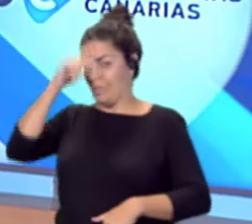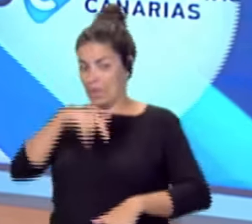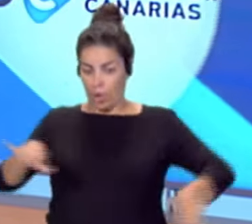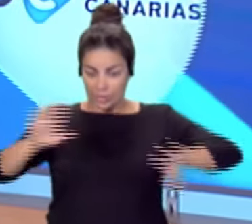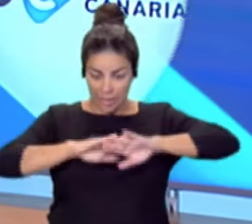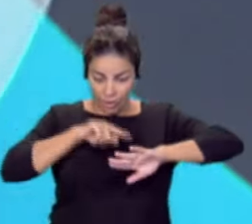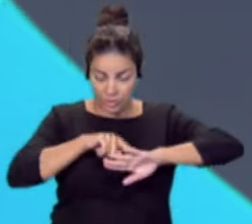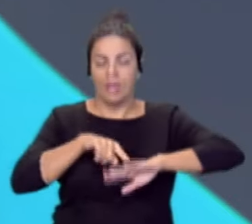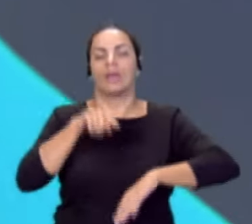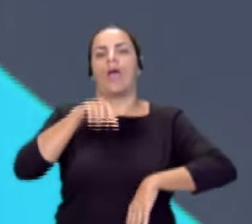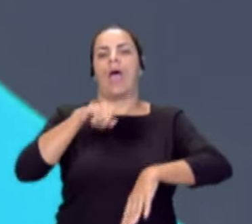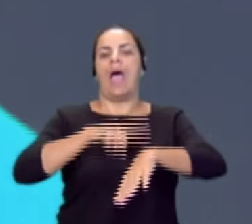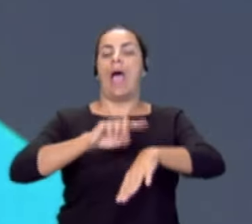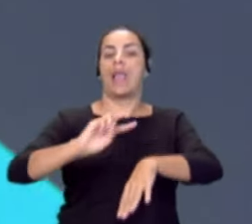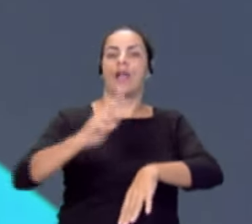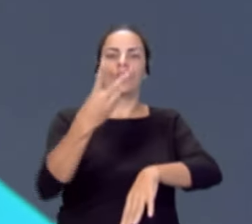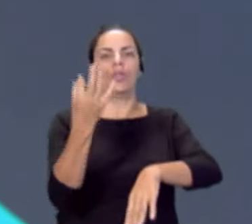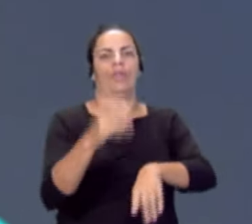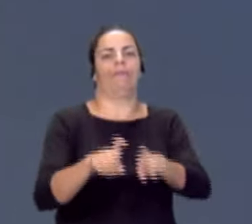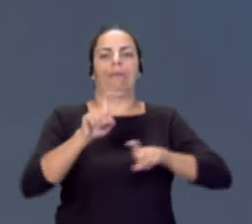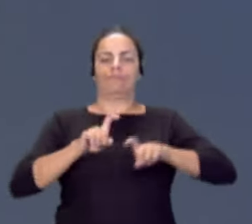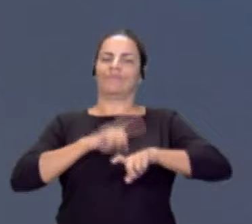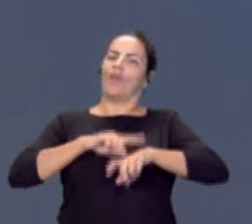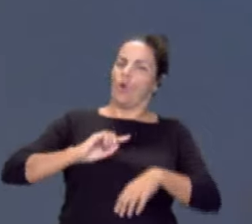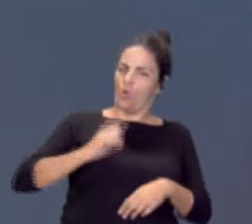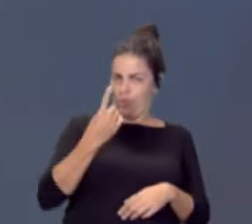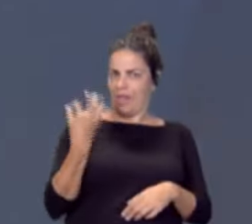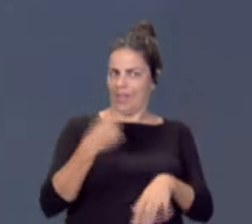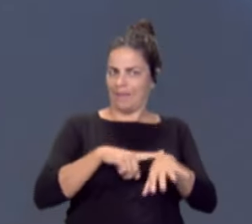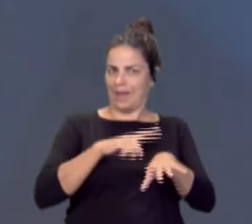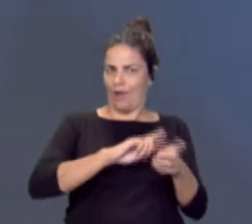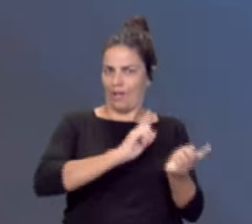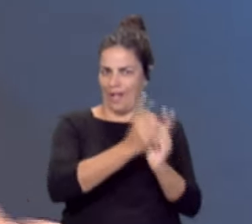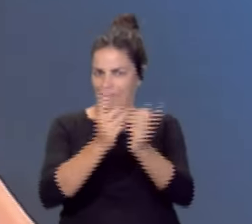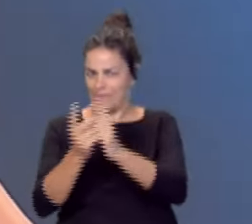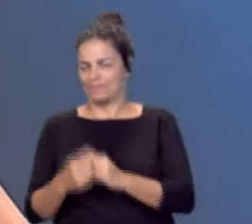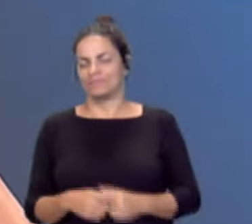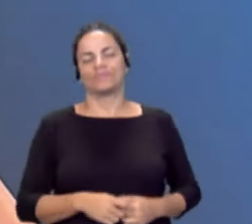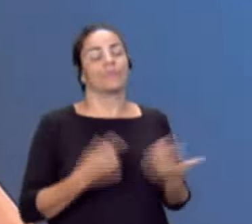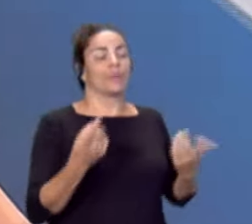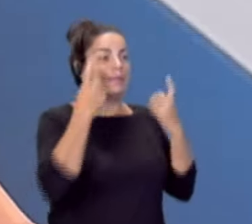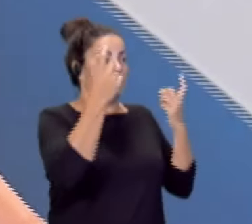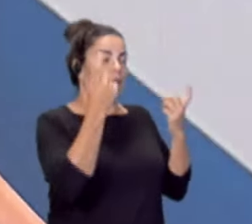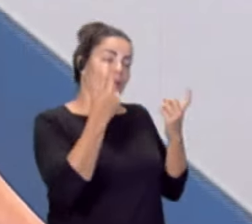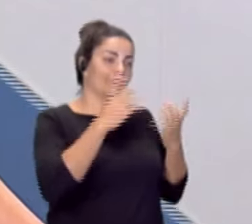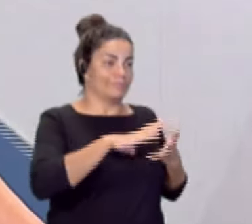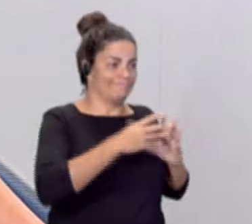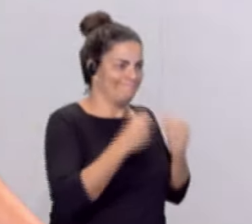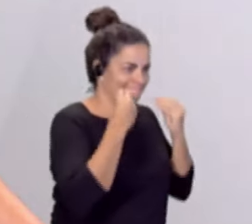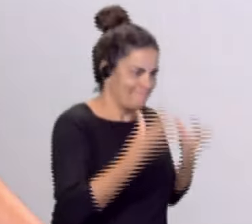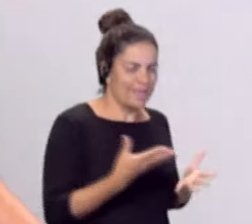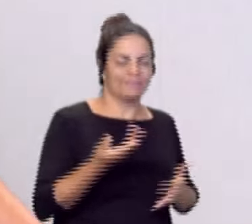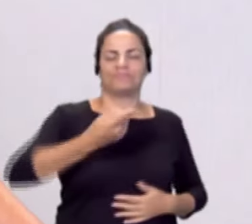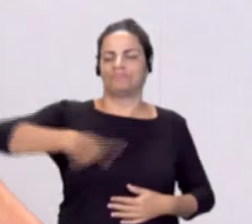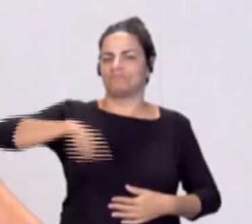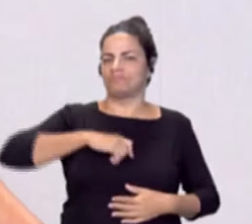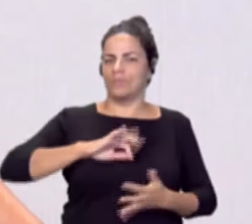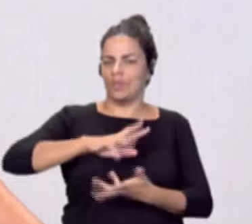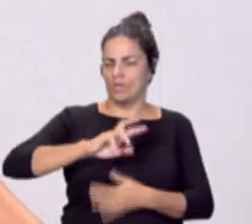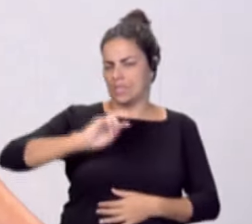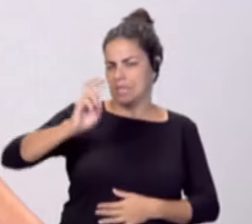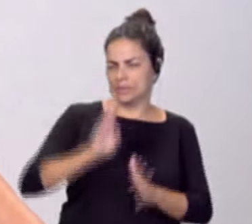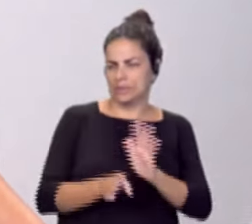Pilar. Bueno, y que intentaremos llevar de la mejor manera posible. Nosotros continuamos con otras noticias fuera del